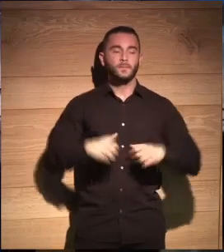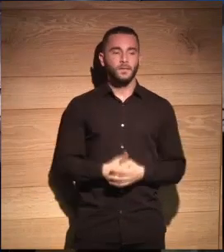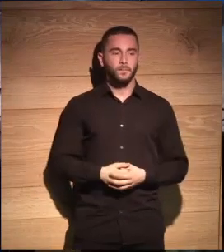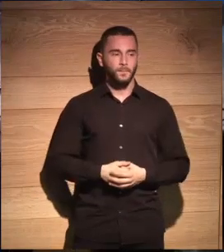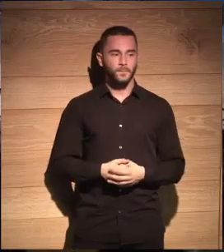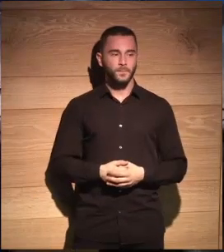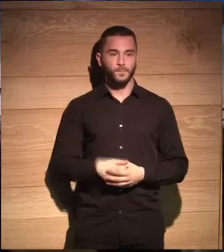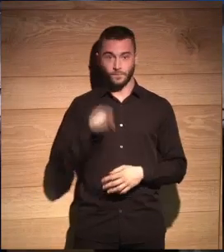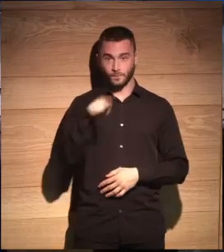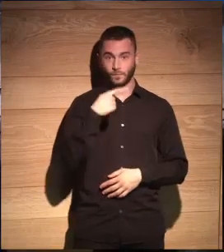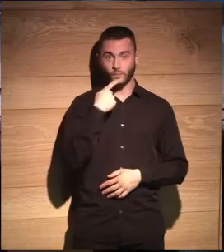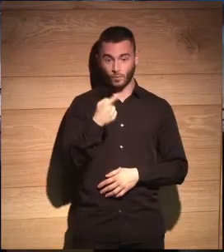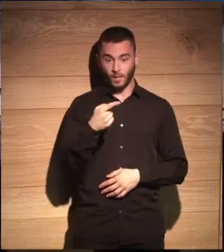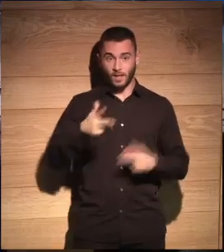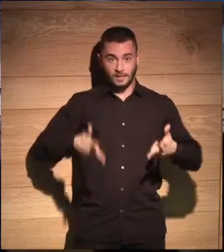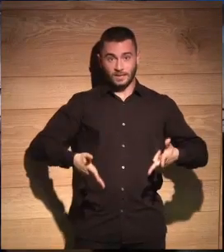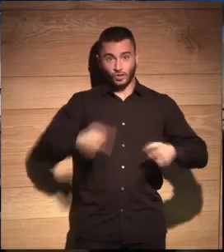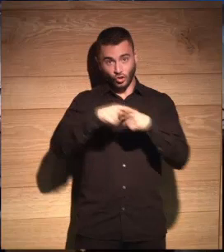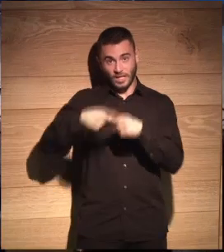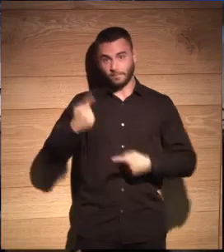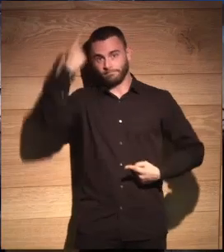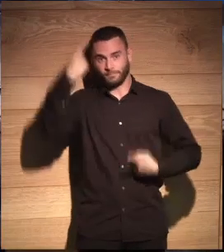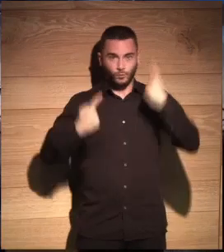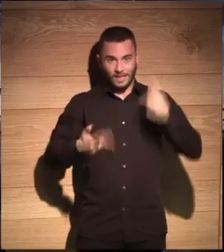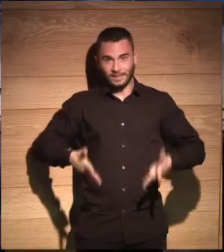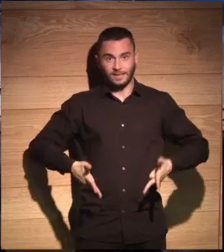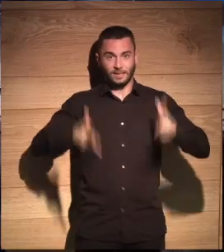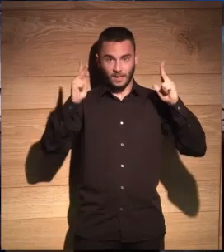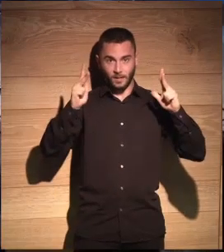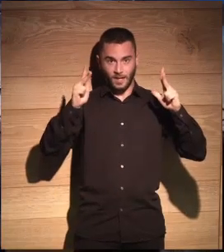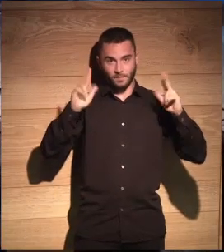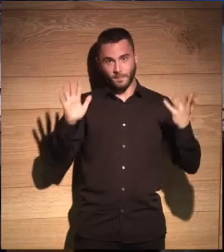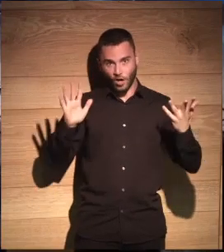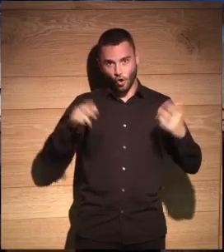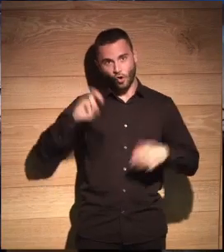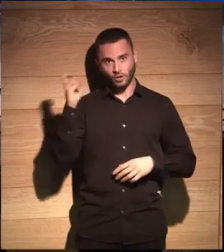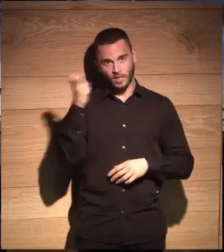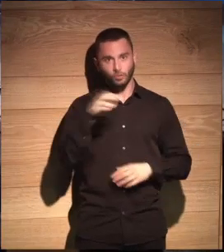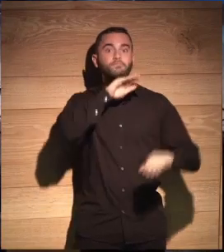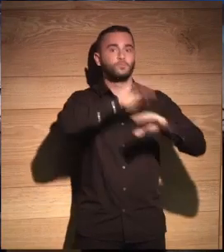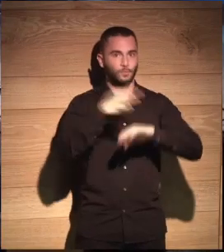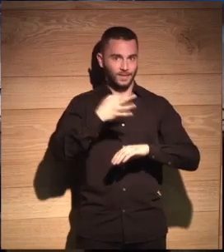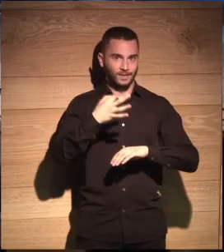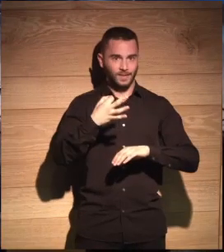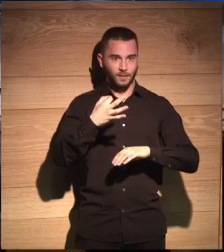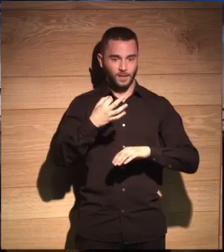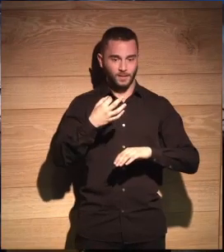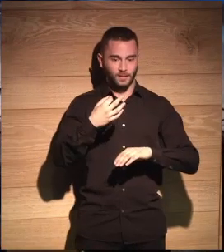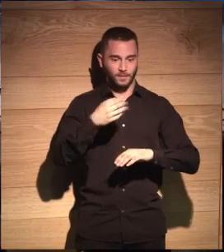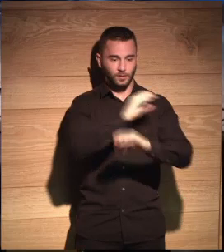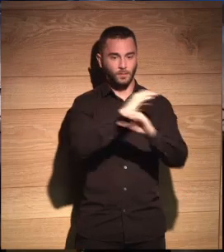No, bueno, dices tú que te libera para ciertas cosas, pero bueno, para otras tienes que seguir unos cánones. También al principio, cuando nos lo presentan, todos conocíamos el